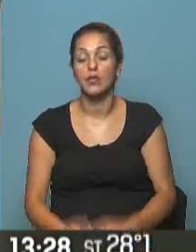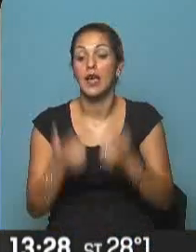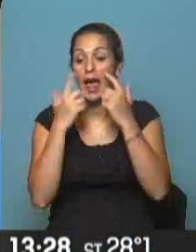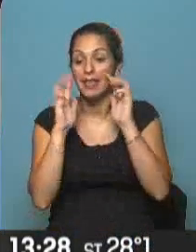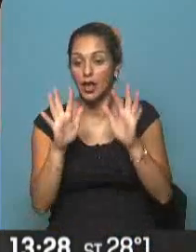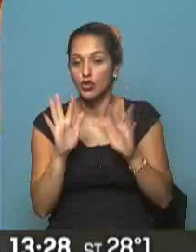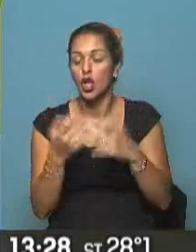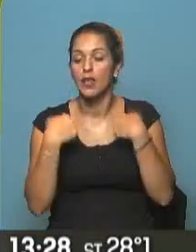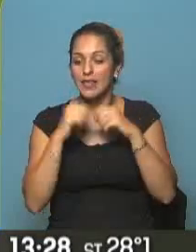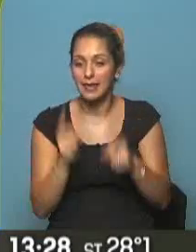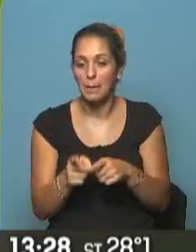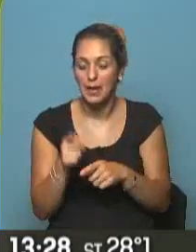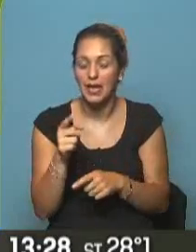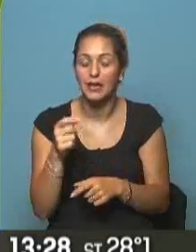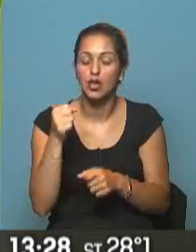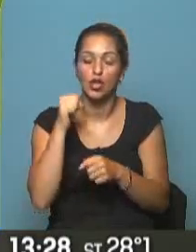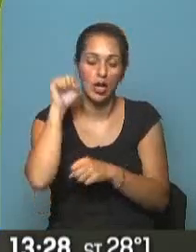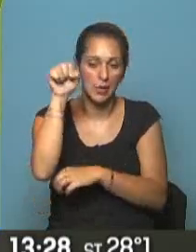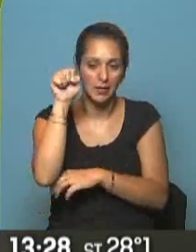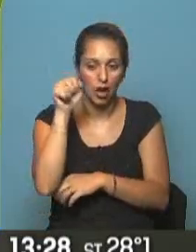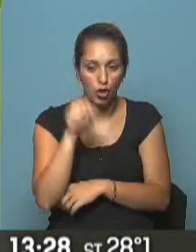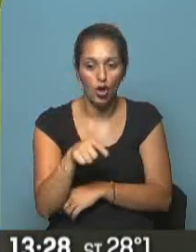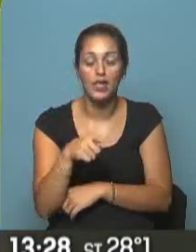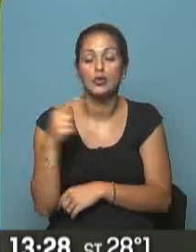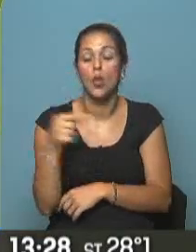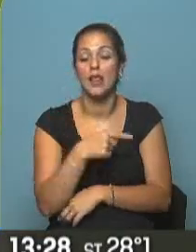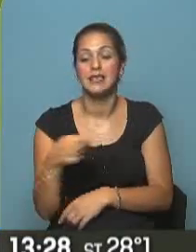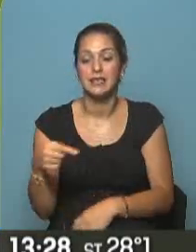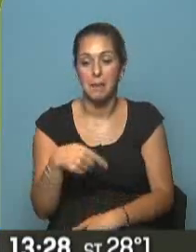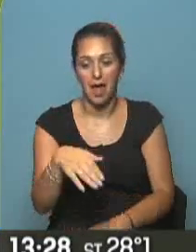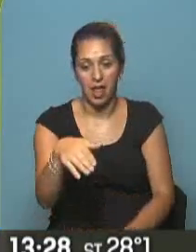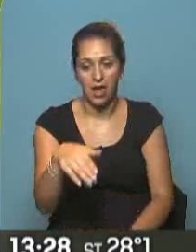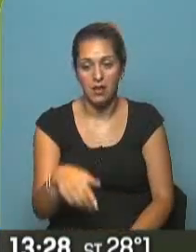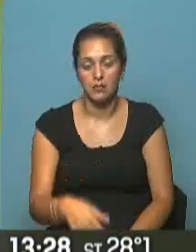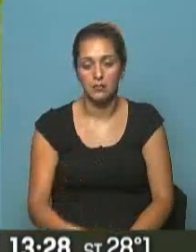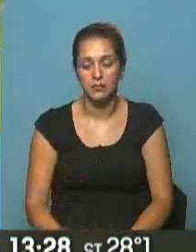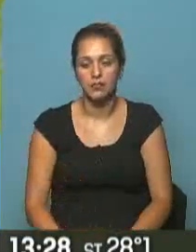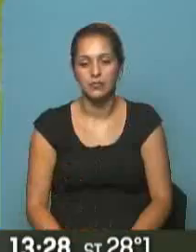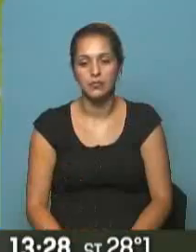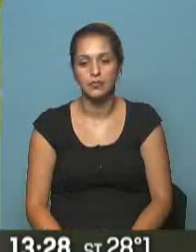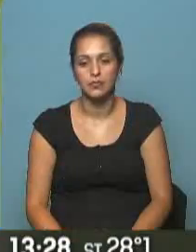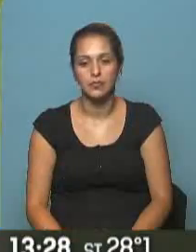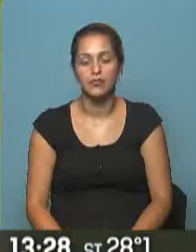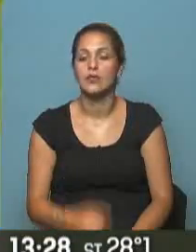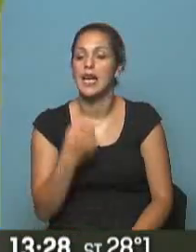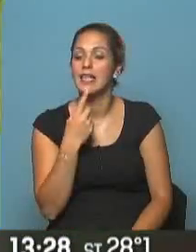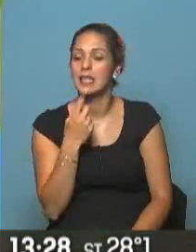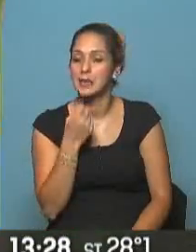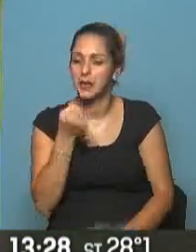Atención, que también en esta Copa Libertadores, durante la semana, debuta River